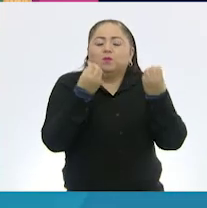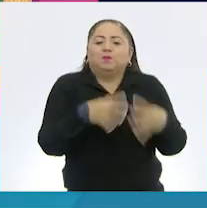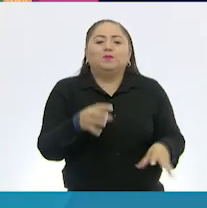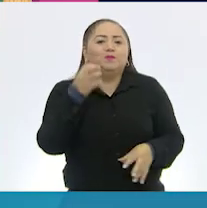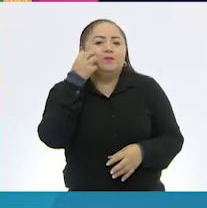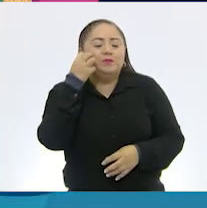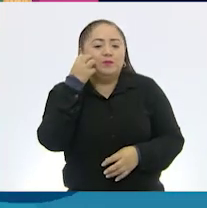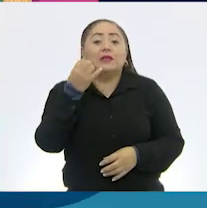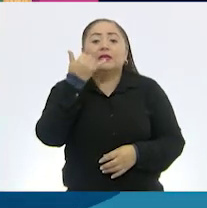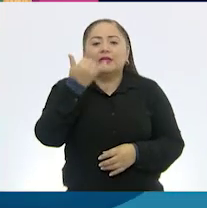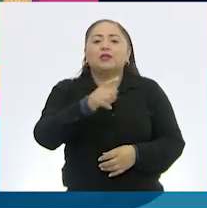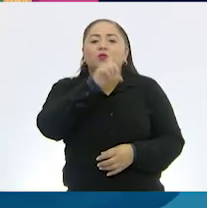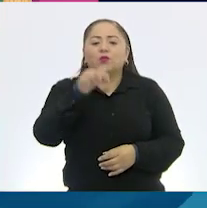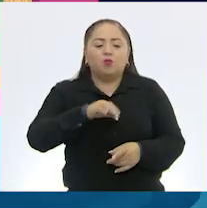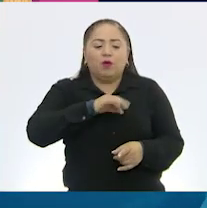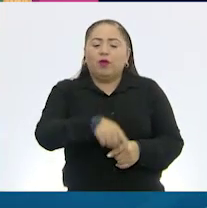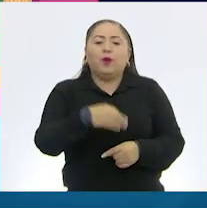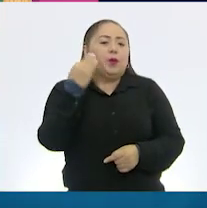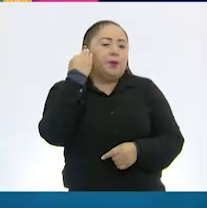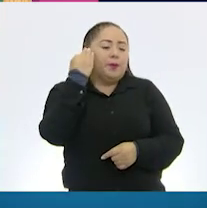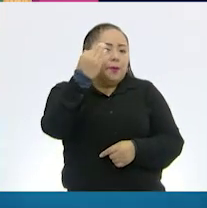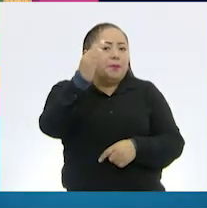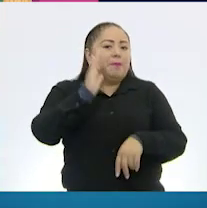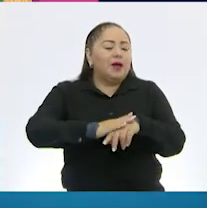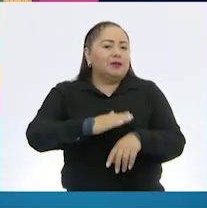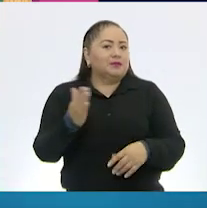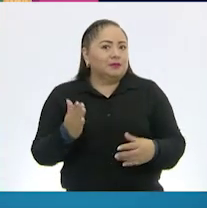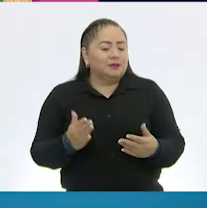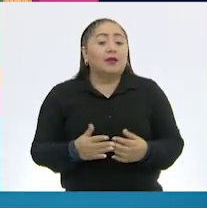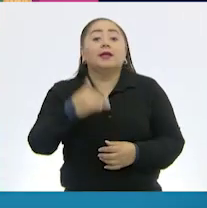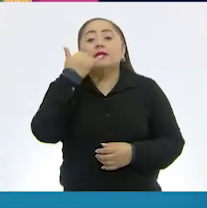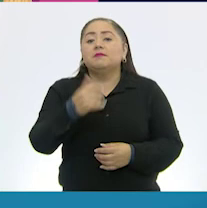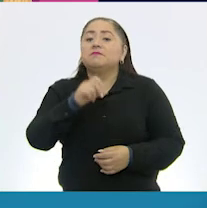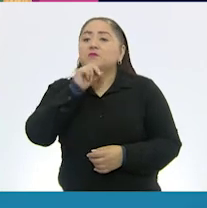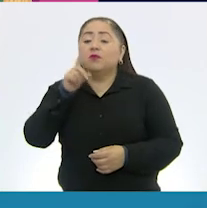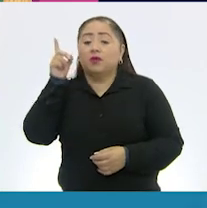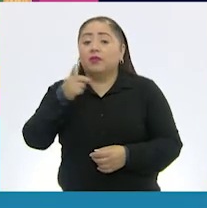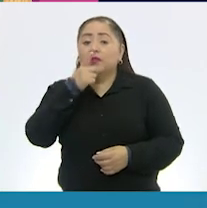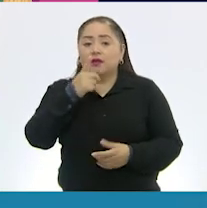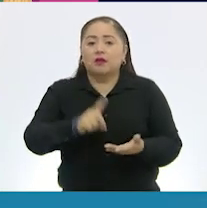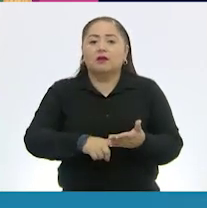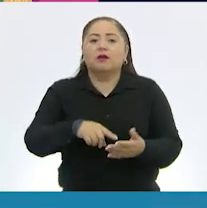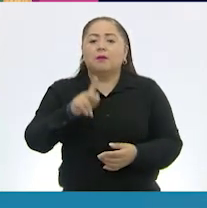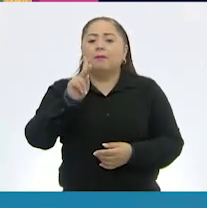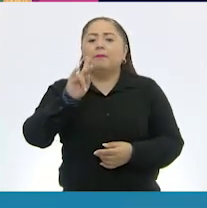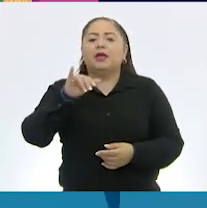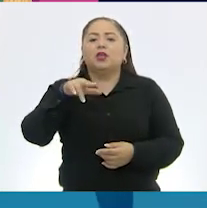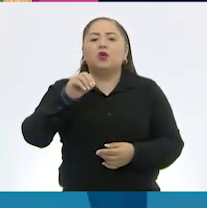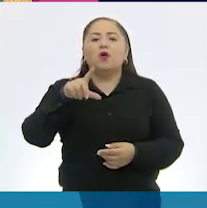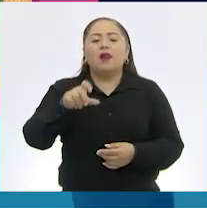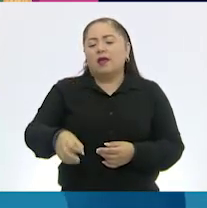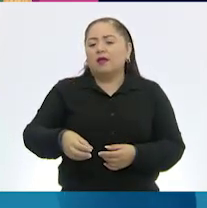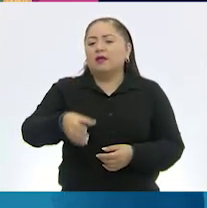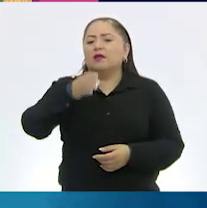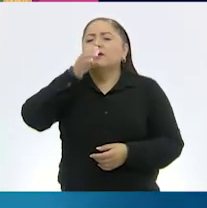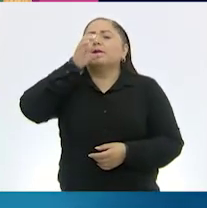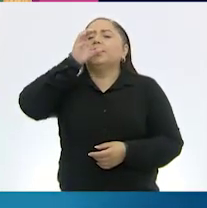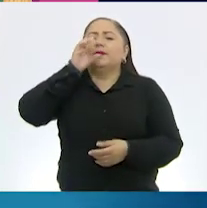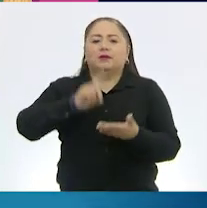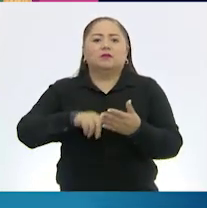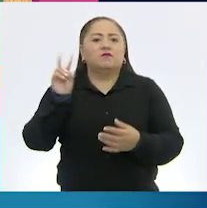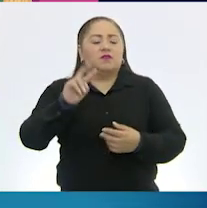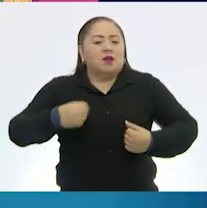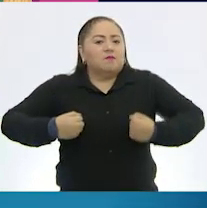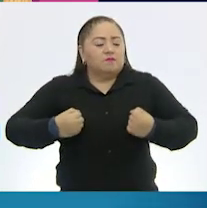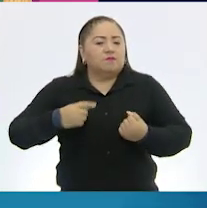a perder y así pudieran durar más tiempo. También mencionó que tomaban pinole, la cual era una bebida